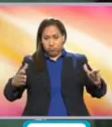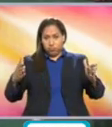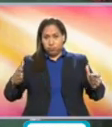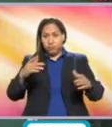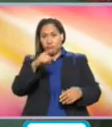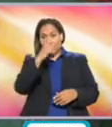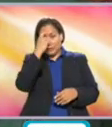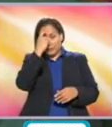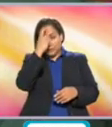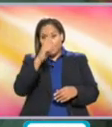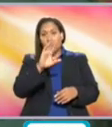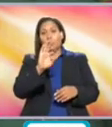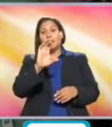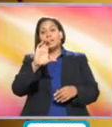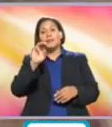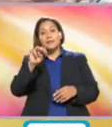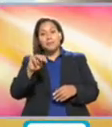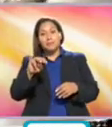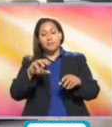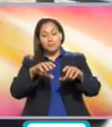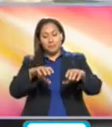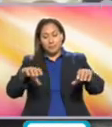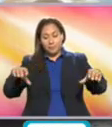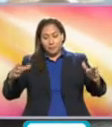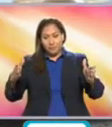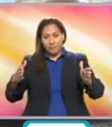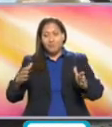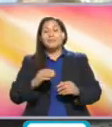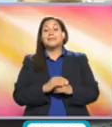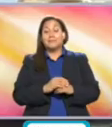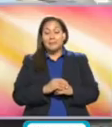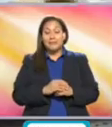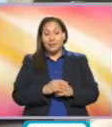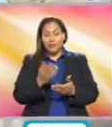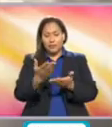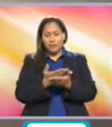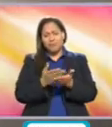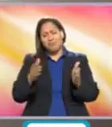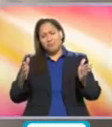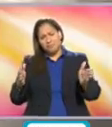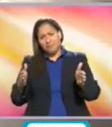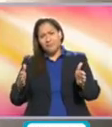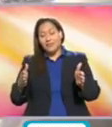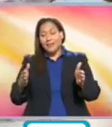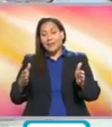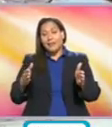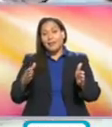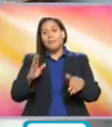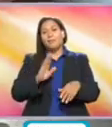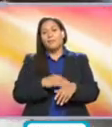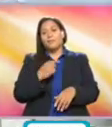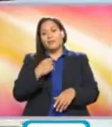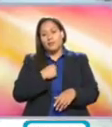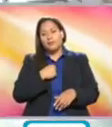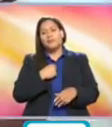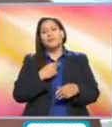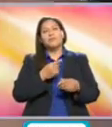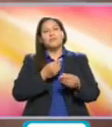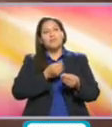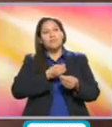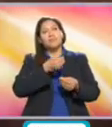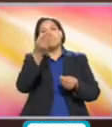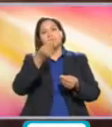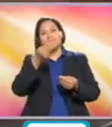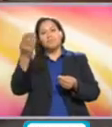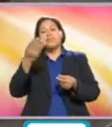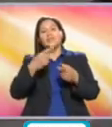usted inventó, maestro, de 40 centímetros. Unas tortas, bueno, se puede decir unas porque he llevado varias a varias partes,